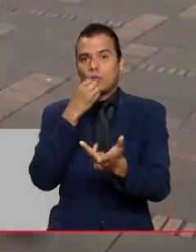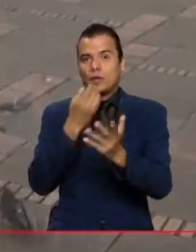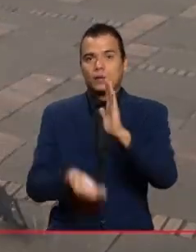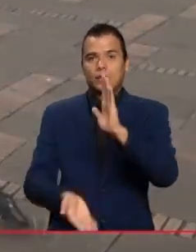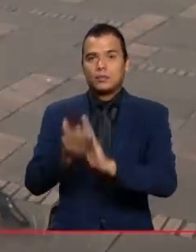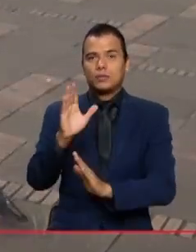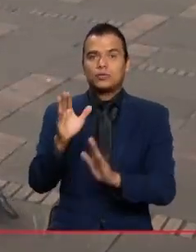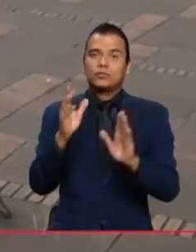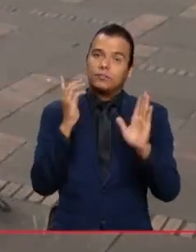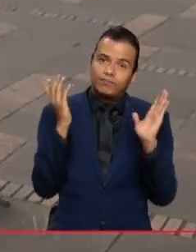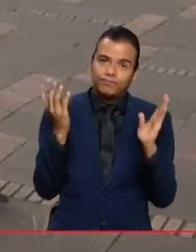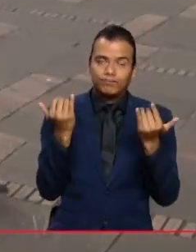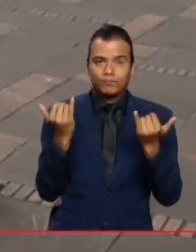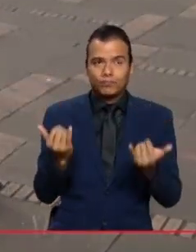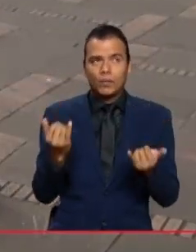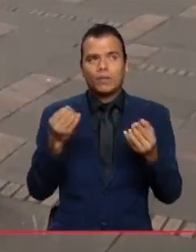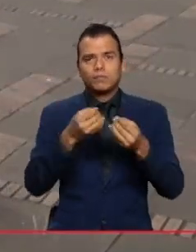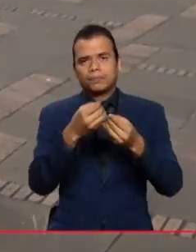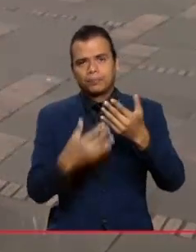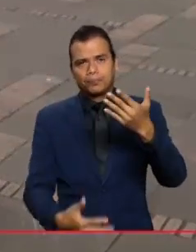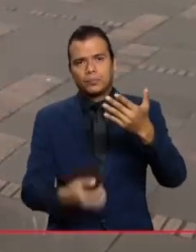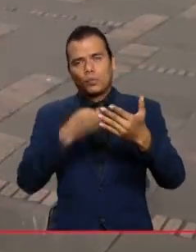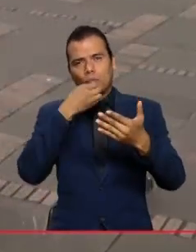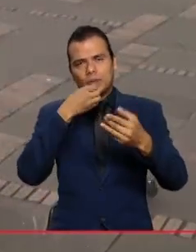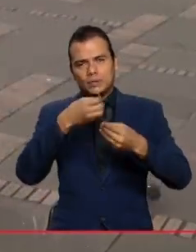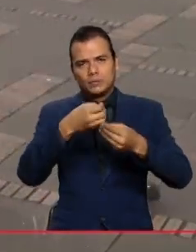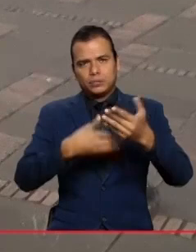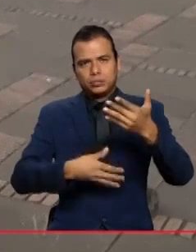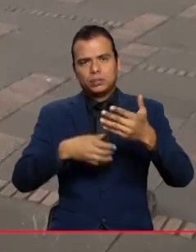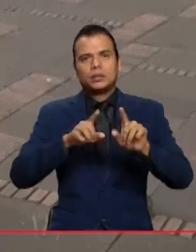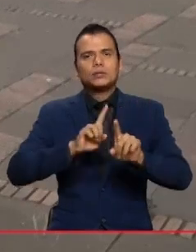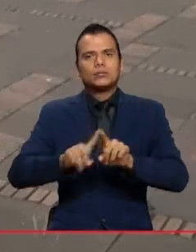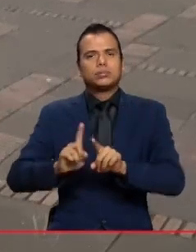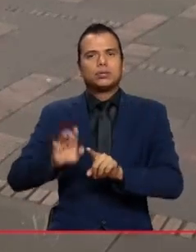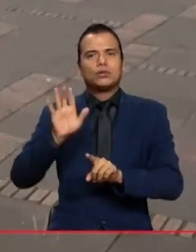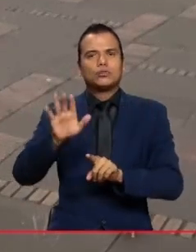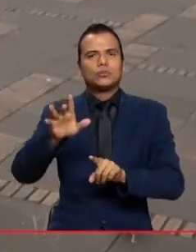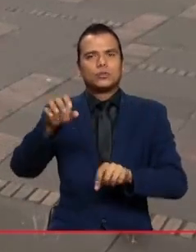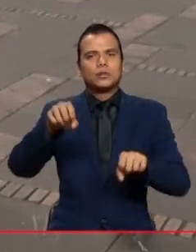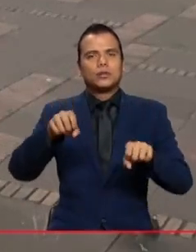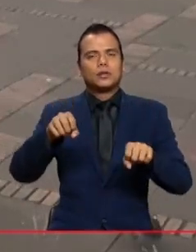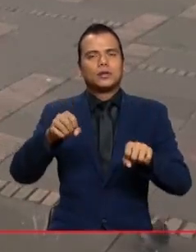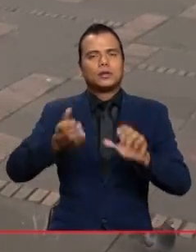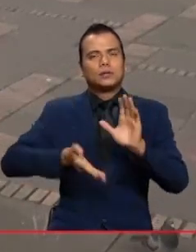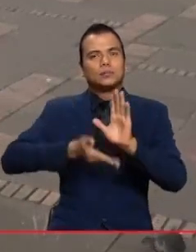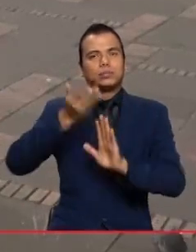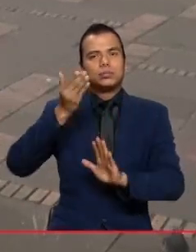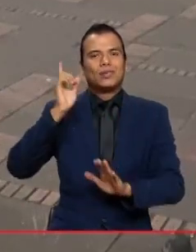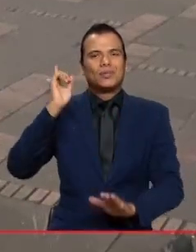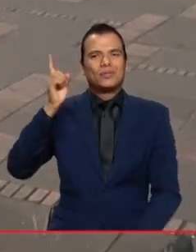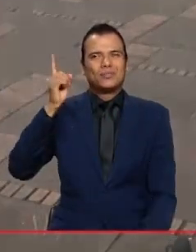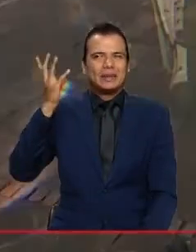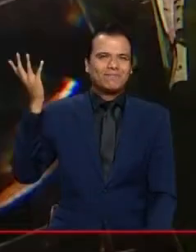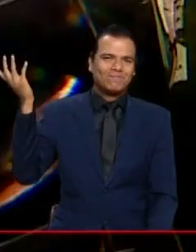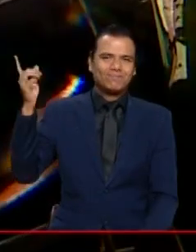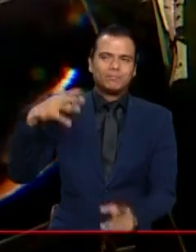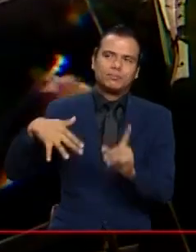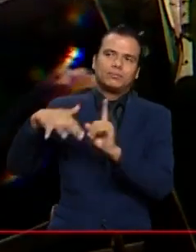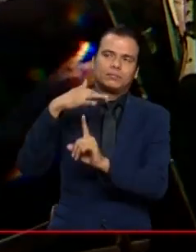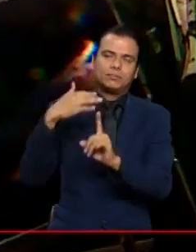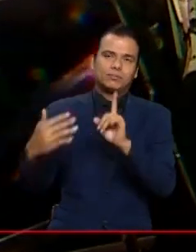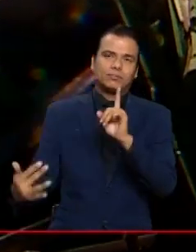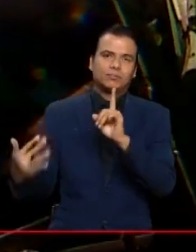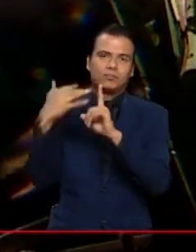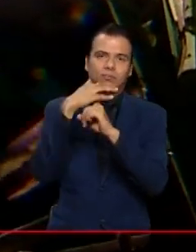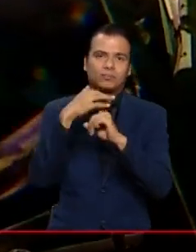alzas que se pueden ver reflejadas en algunos días, se debe también a las condiciones ambientales por las que están atravesando y que